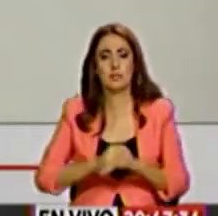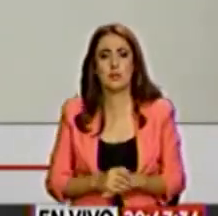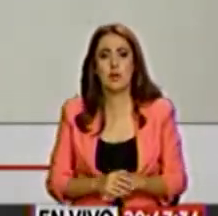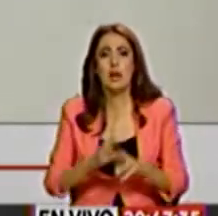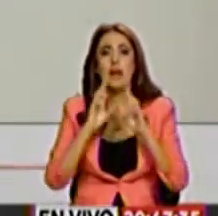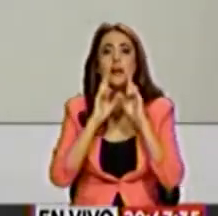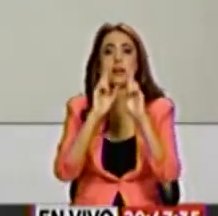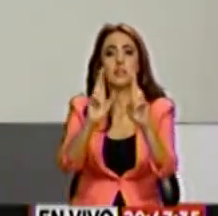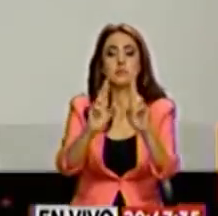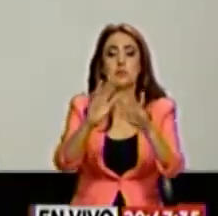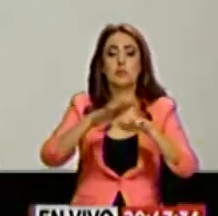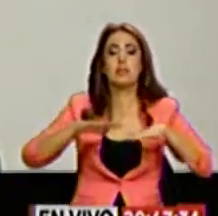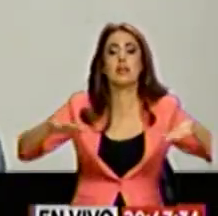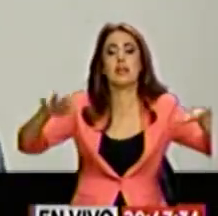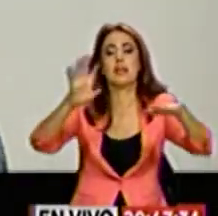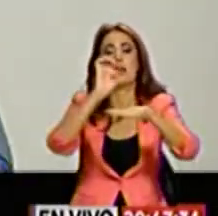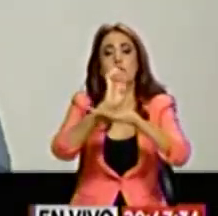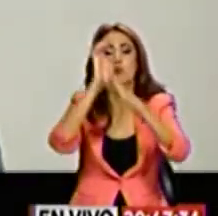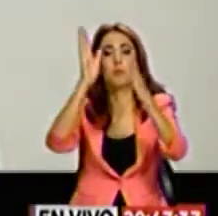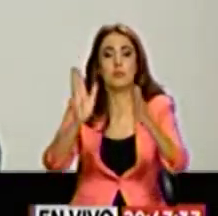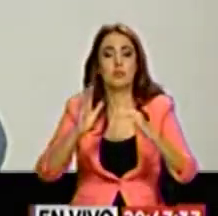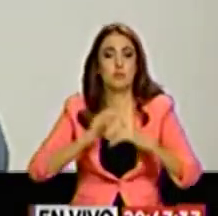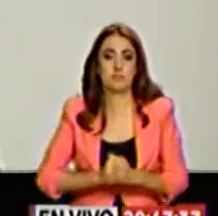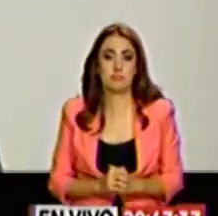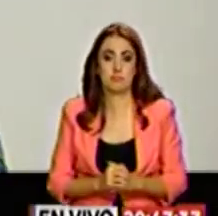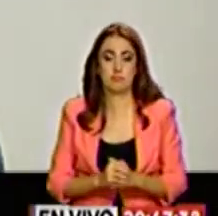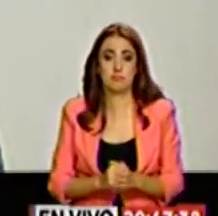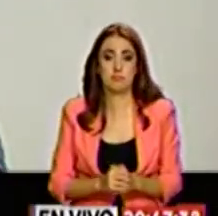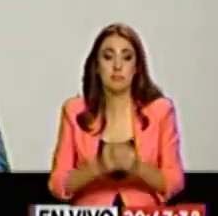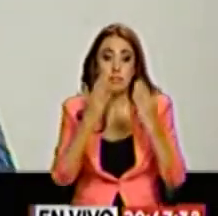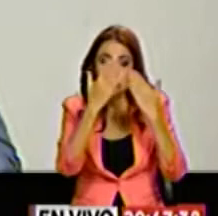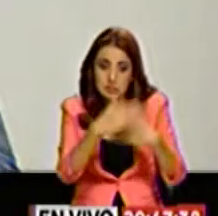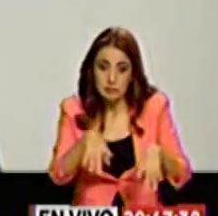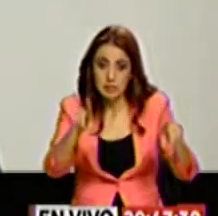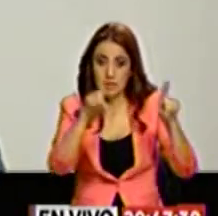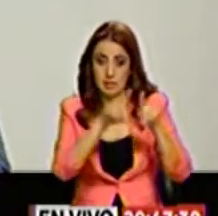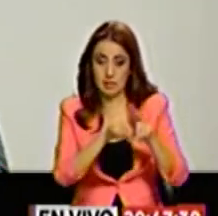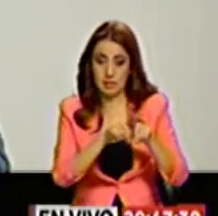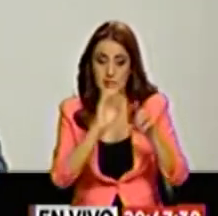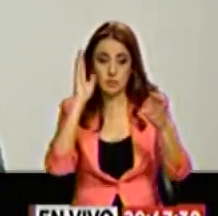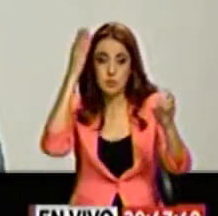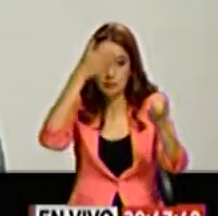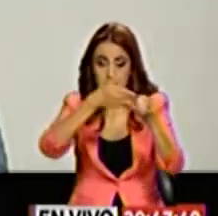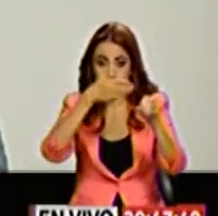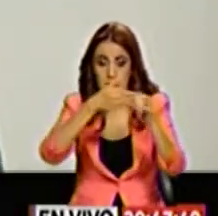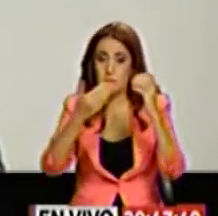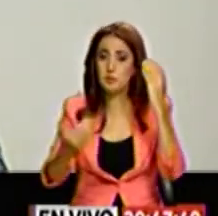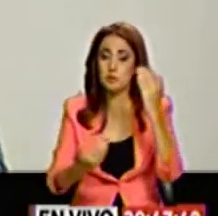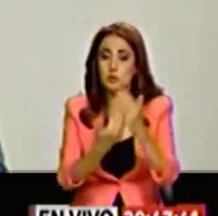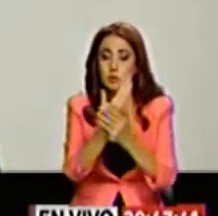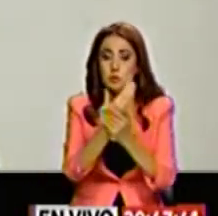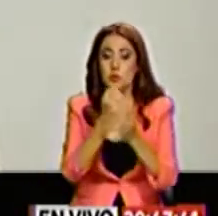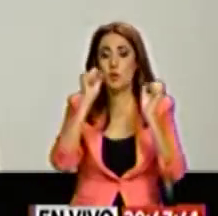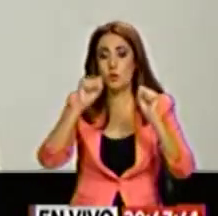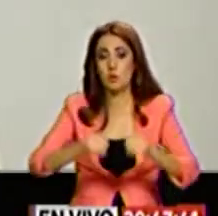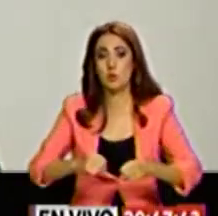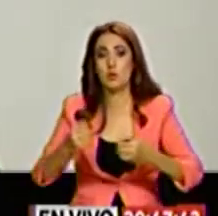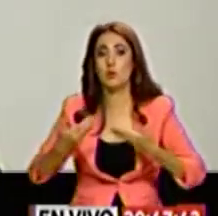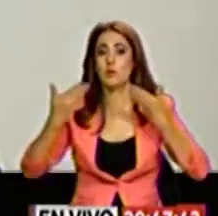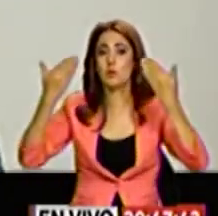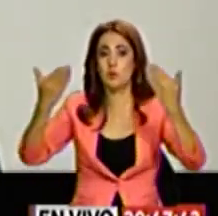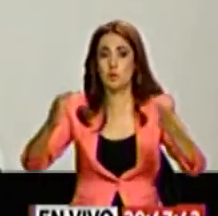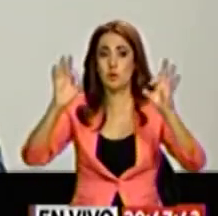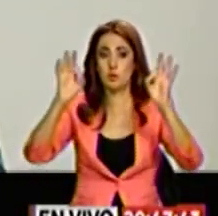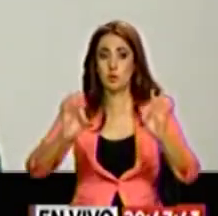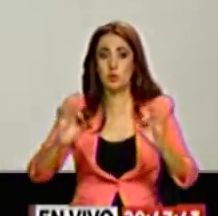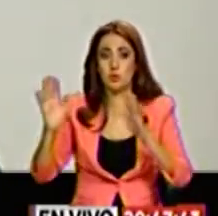que respondernos a nosotros. Y en ese sentido, esta forma nueva de poder ahora sí